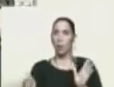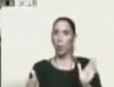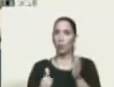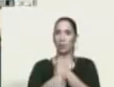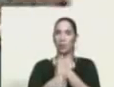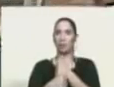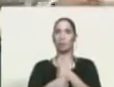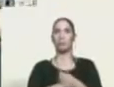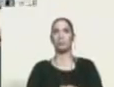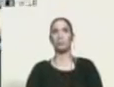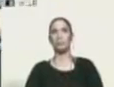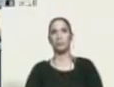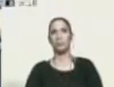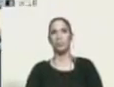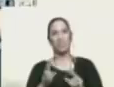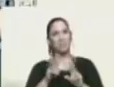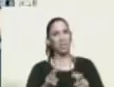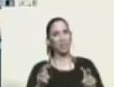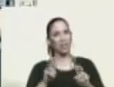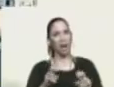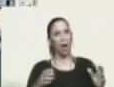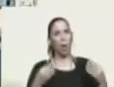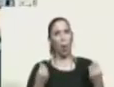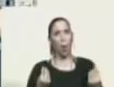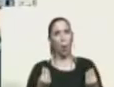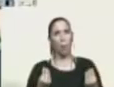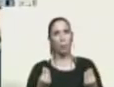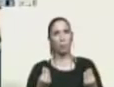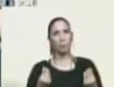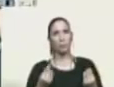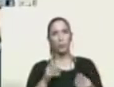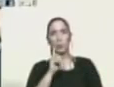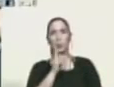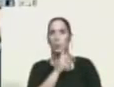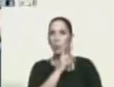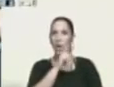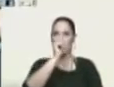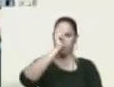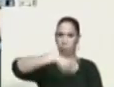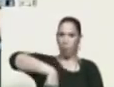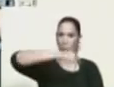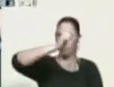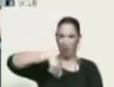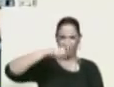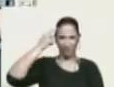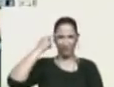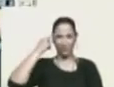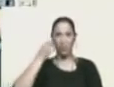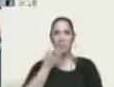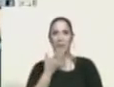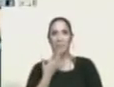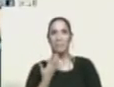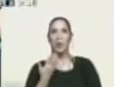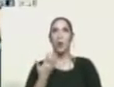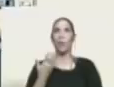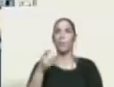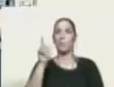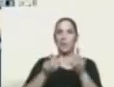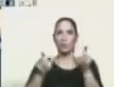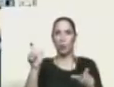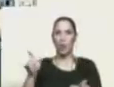o investigados eran los llamados raspacupos, es decir, el individuo